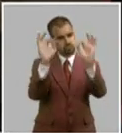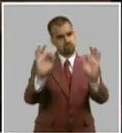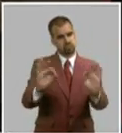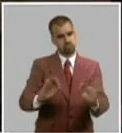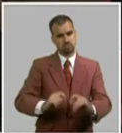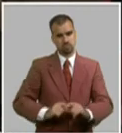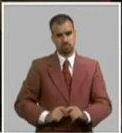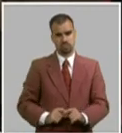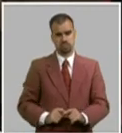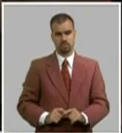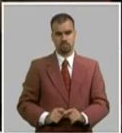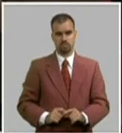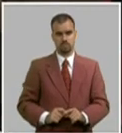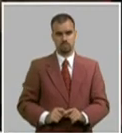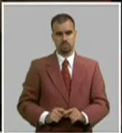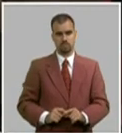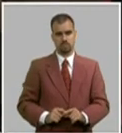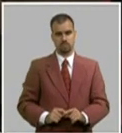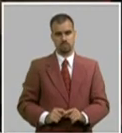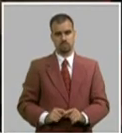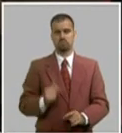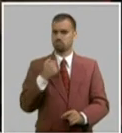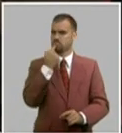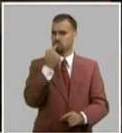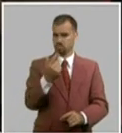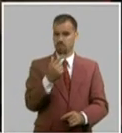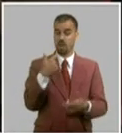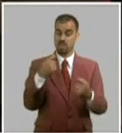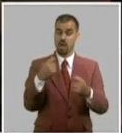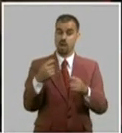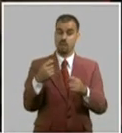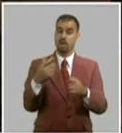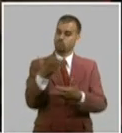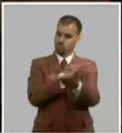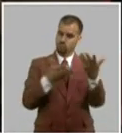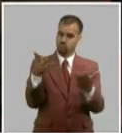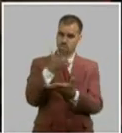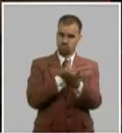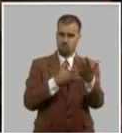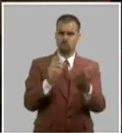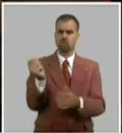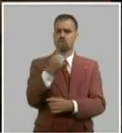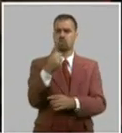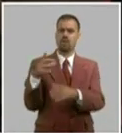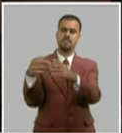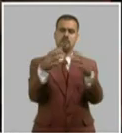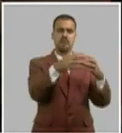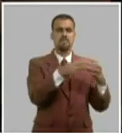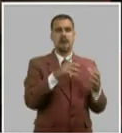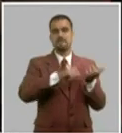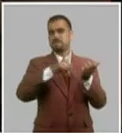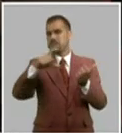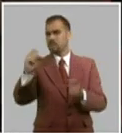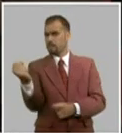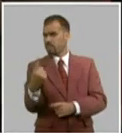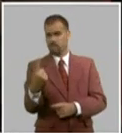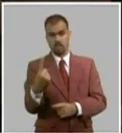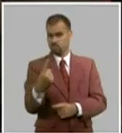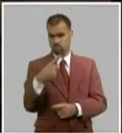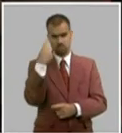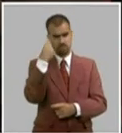yo comparto que se debe discutir en todos los lugares, no solamente en los núcleos del partido, sino en todas